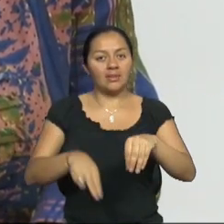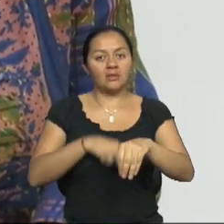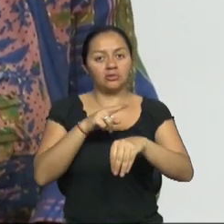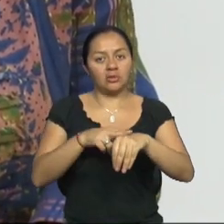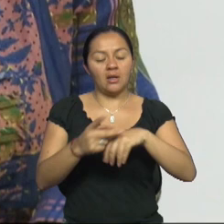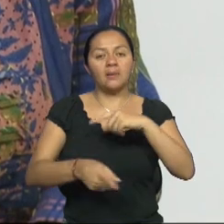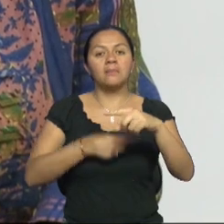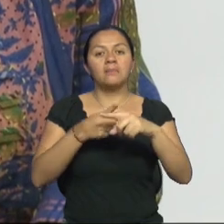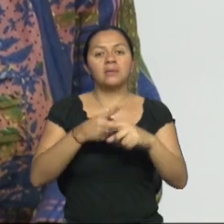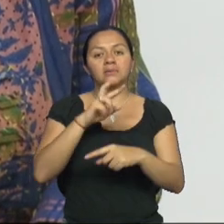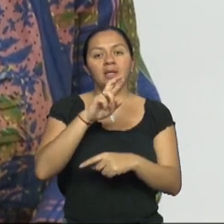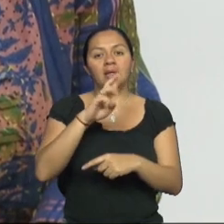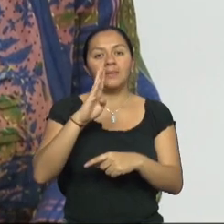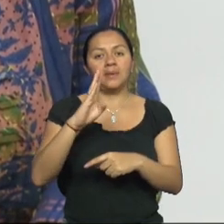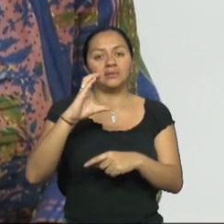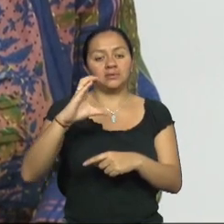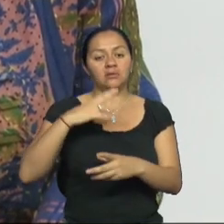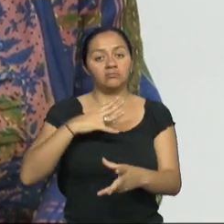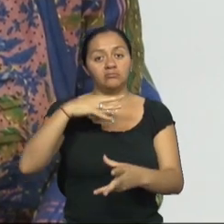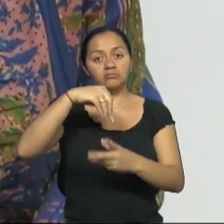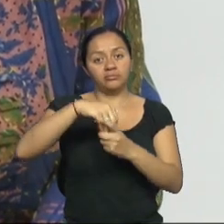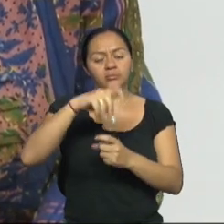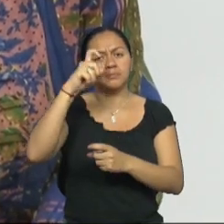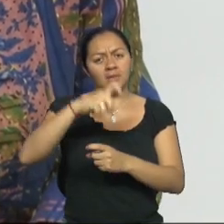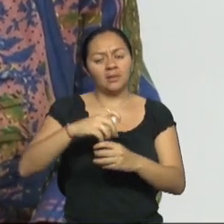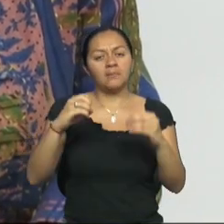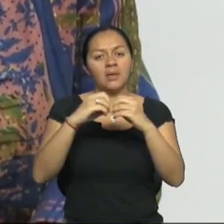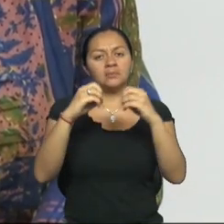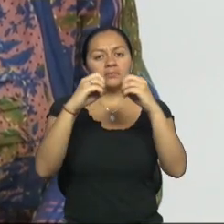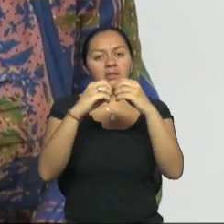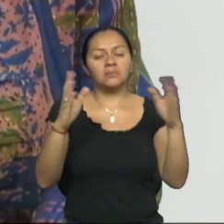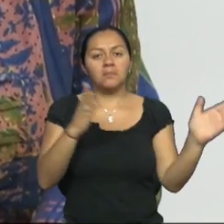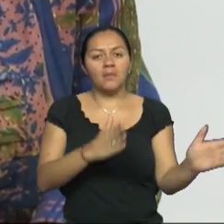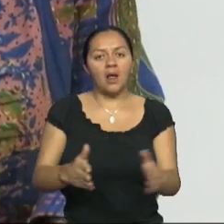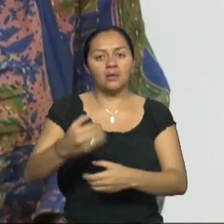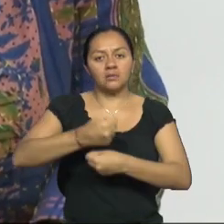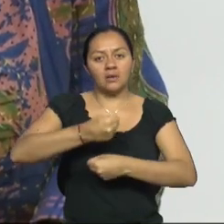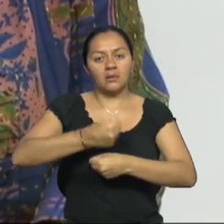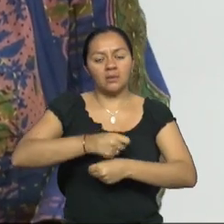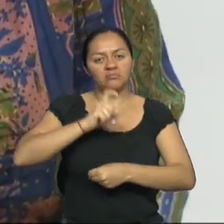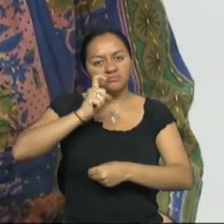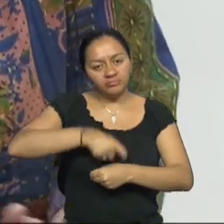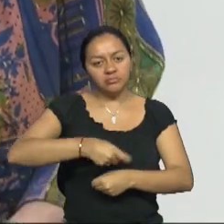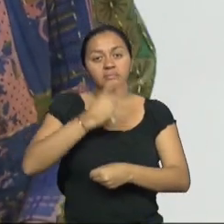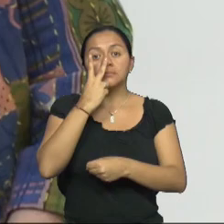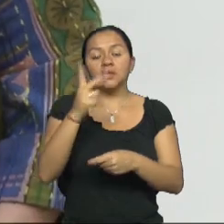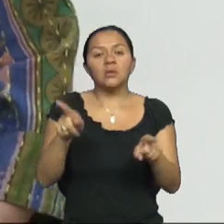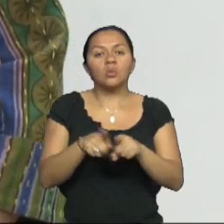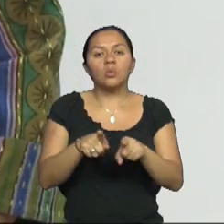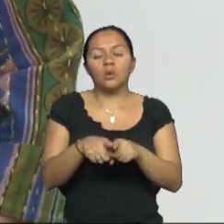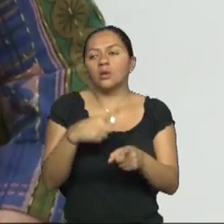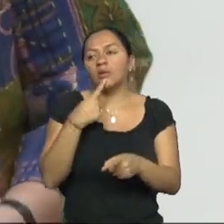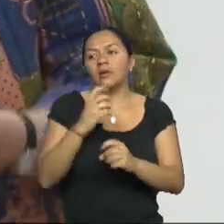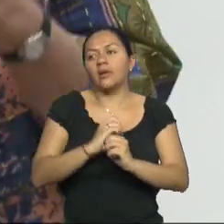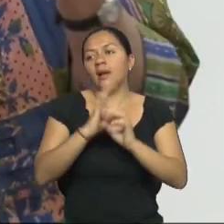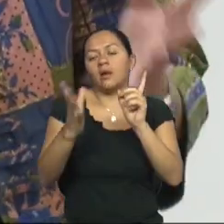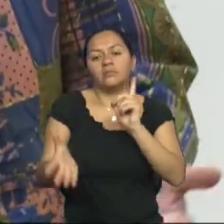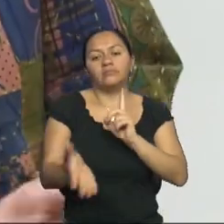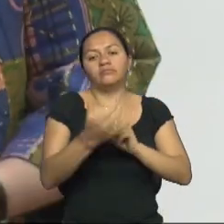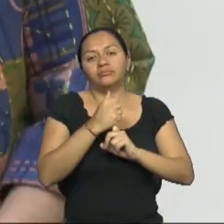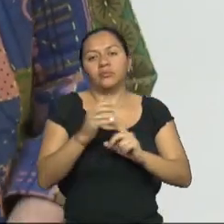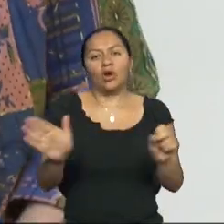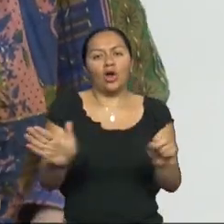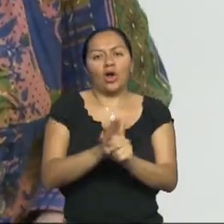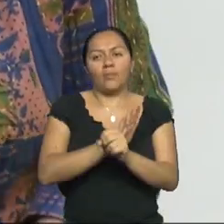sobre la RBC. Entonces, hay bastantes acciones hacia la RBC. No se puede tal vez decir que hemos logrado